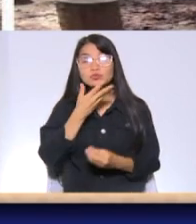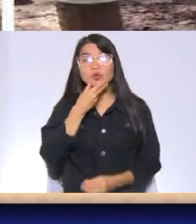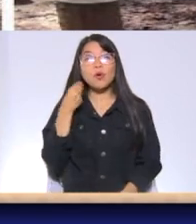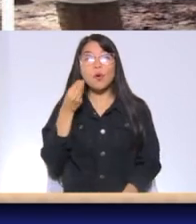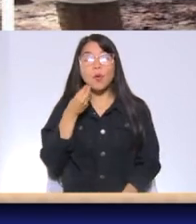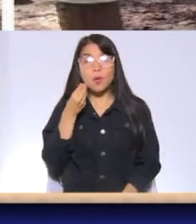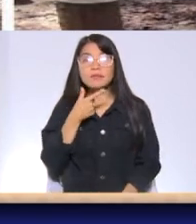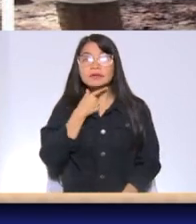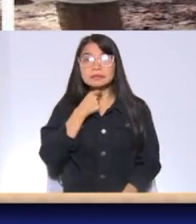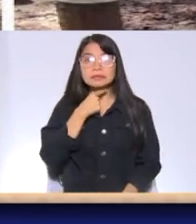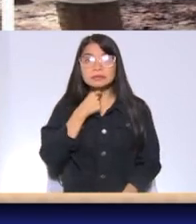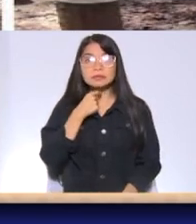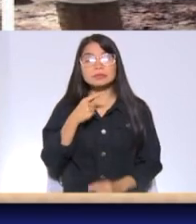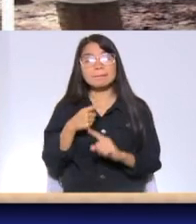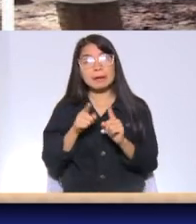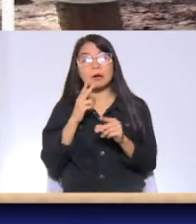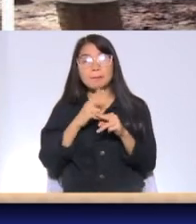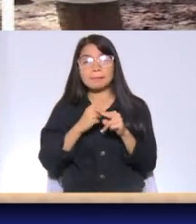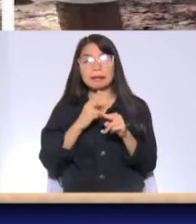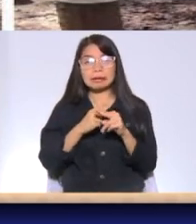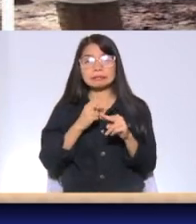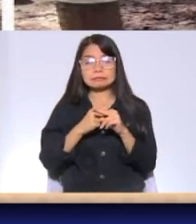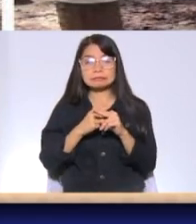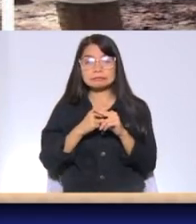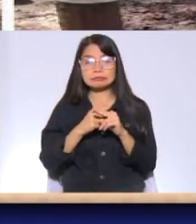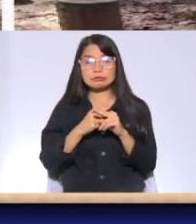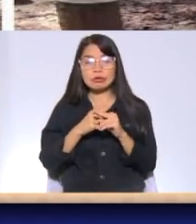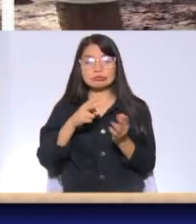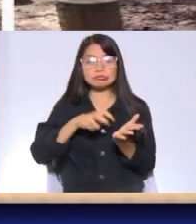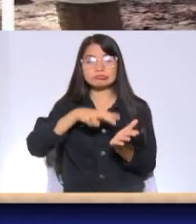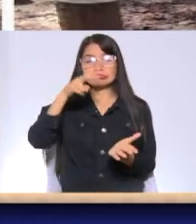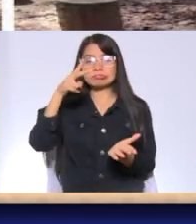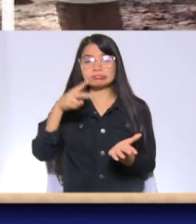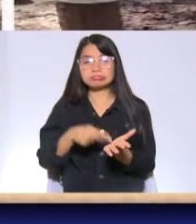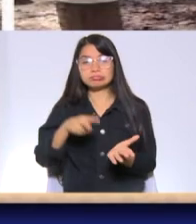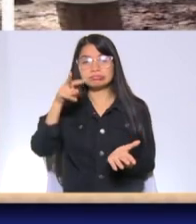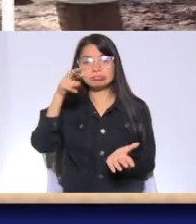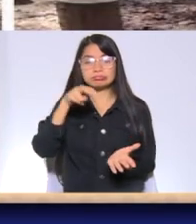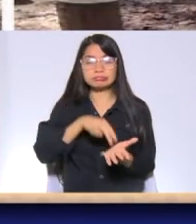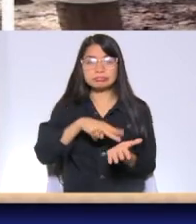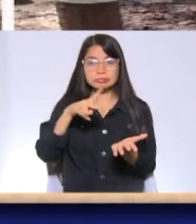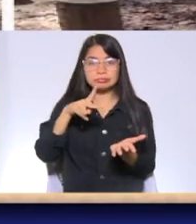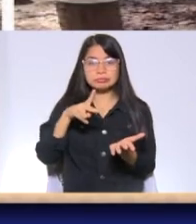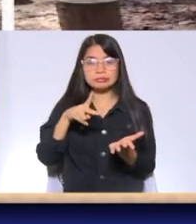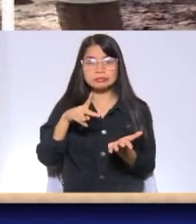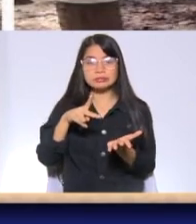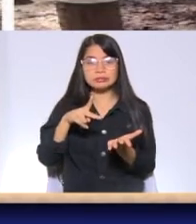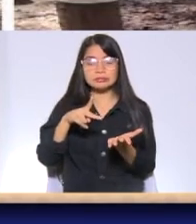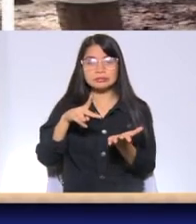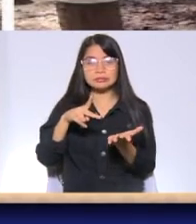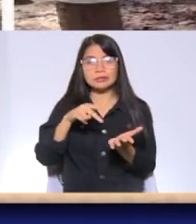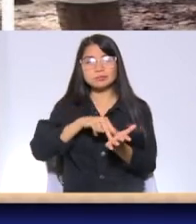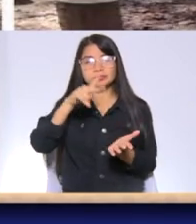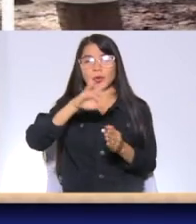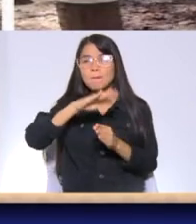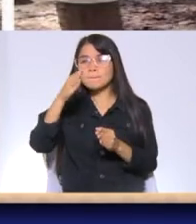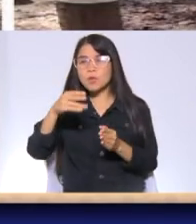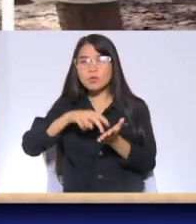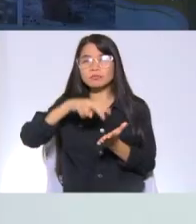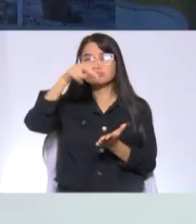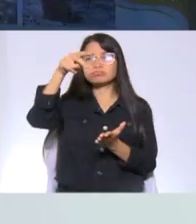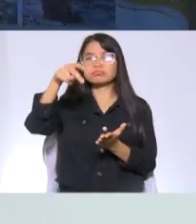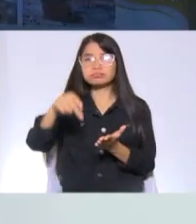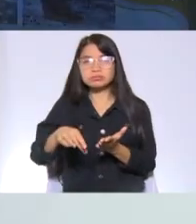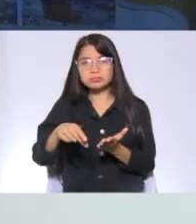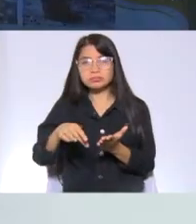Puede hacerse en paisajes rurales o en el campo, pero lo más común es superando obstáculos urbanos como muros, valles o escaleras. De un lado a otro,